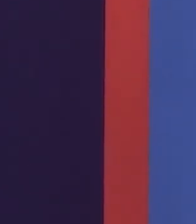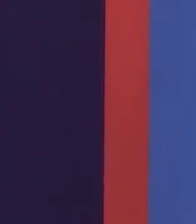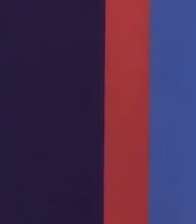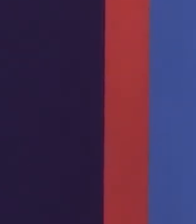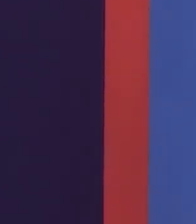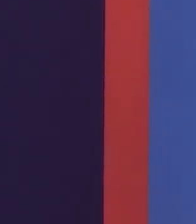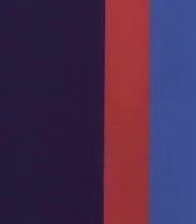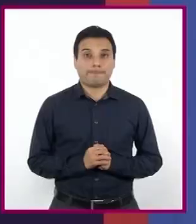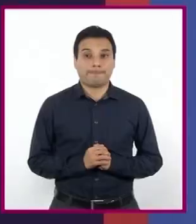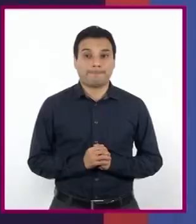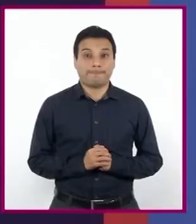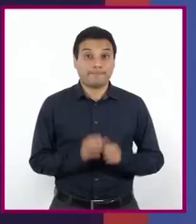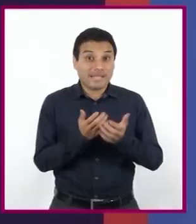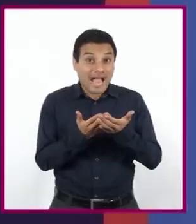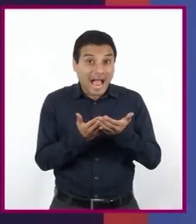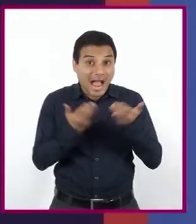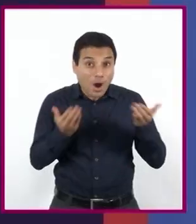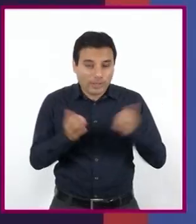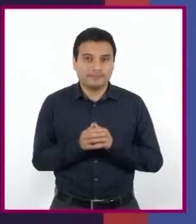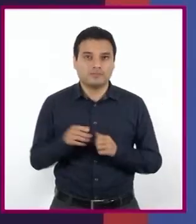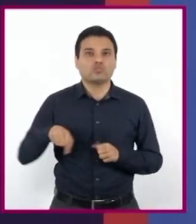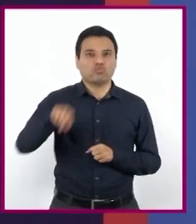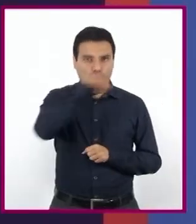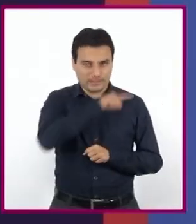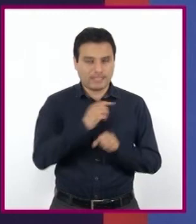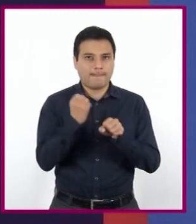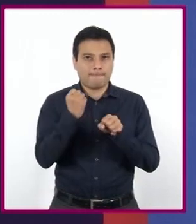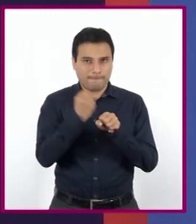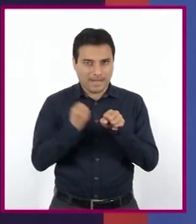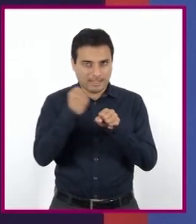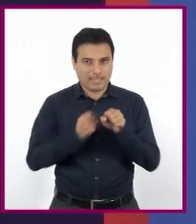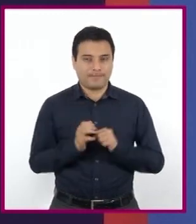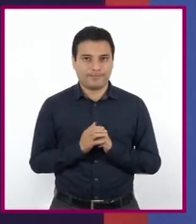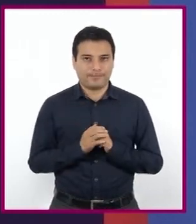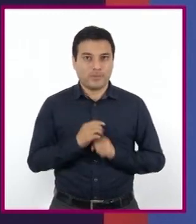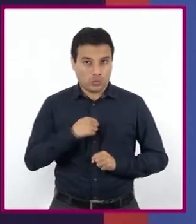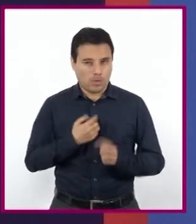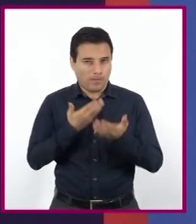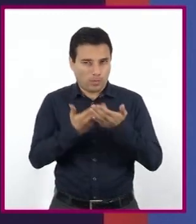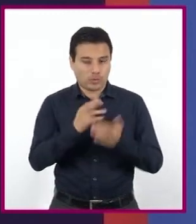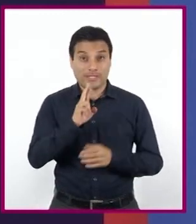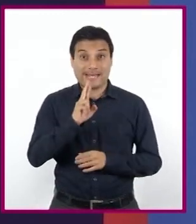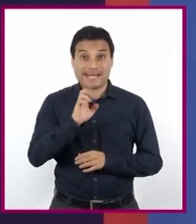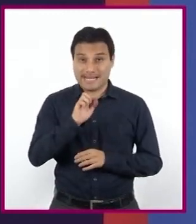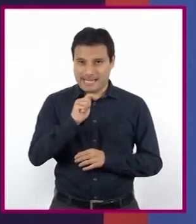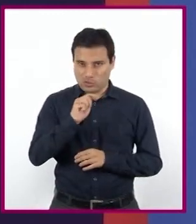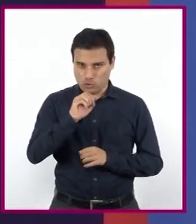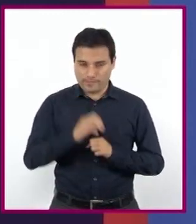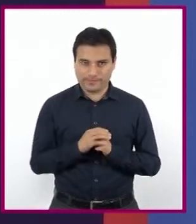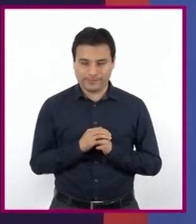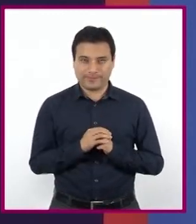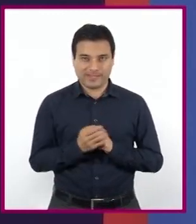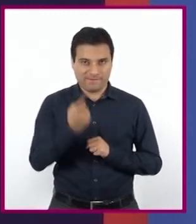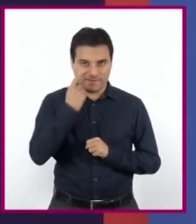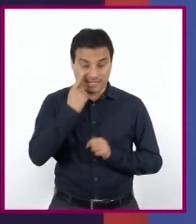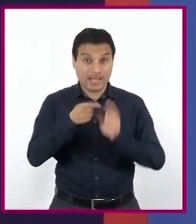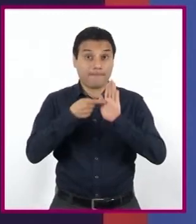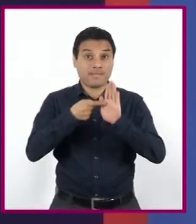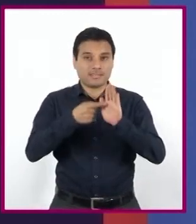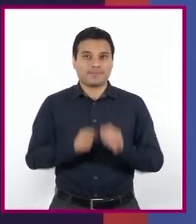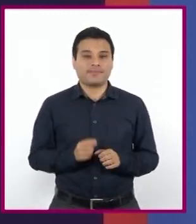Ahora es momento de que ustedes practiquen. Por ello, les propongo el siguiente reto. les presentaré